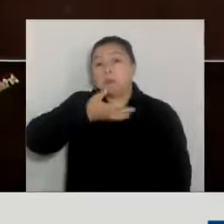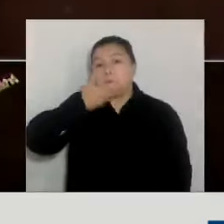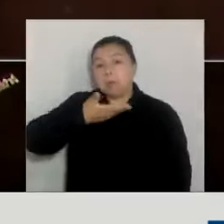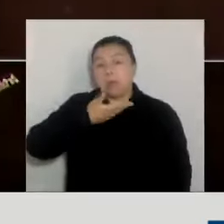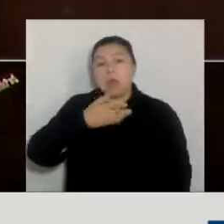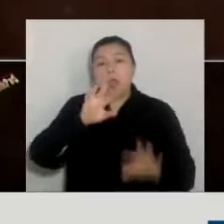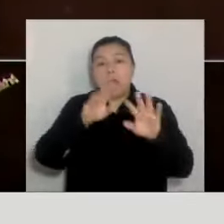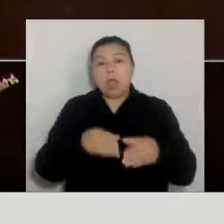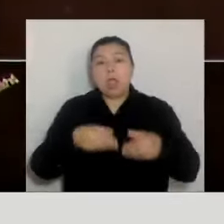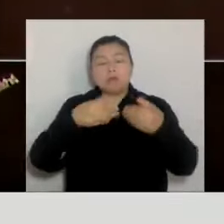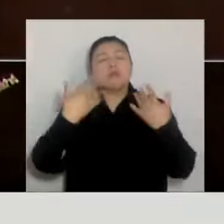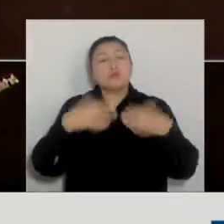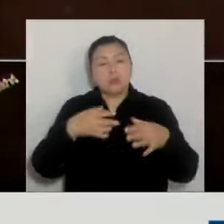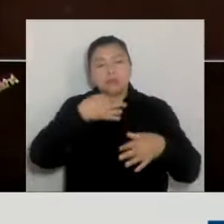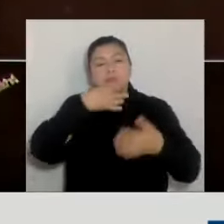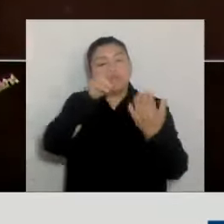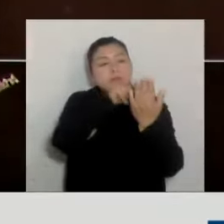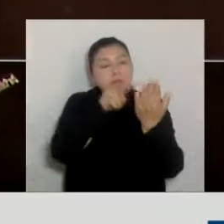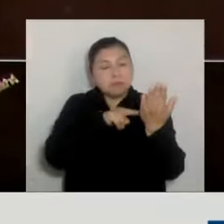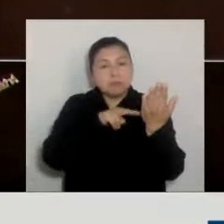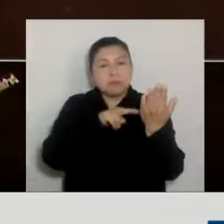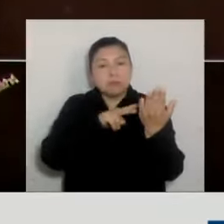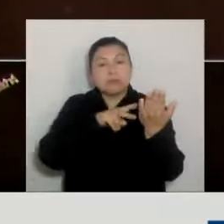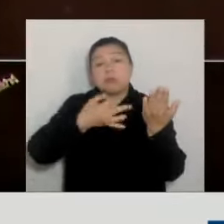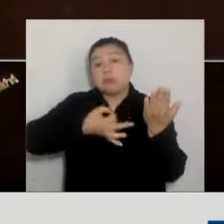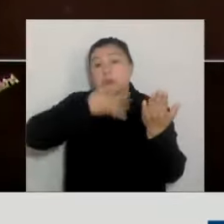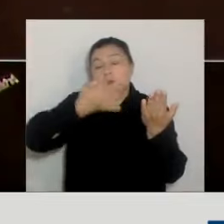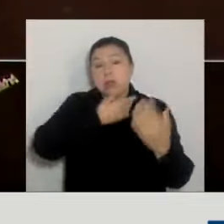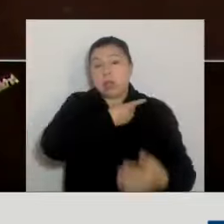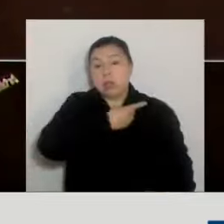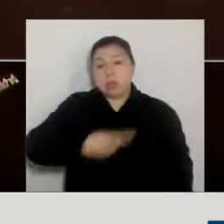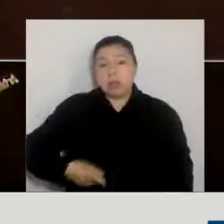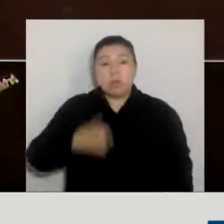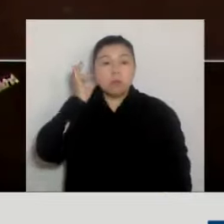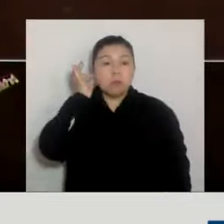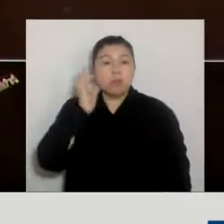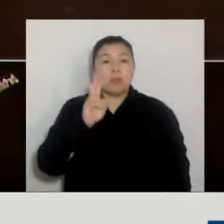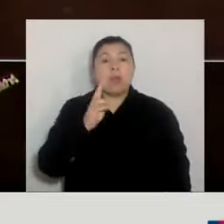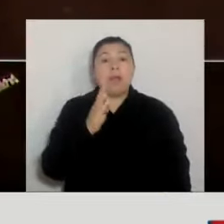encuentra rendido Así que ofrezco la palabra a la diputada Marta Bravo